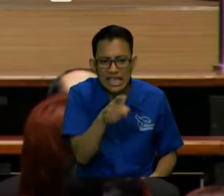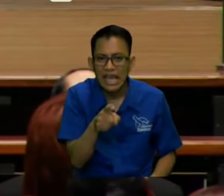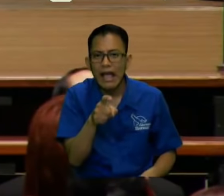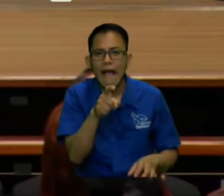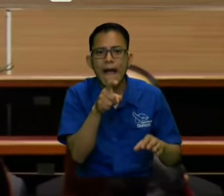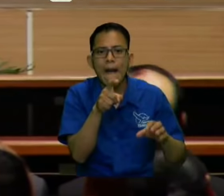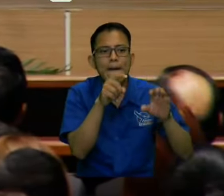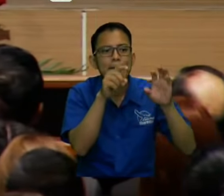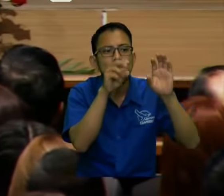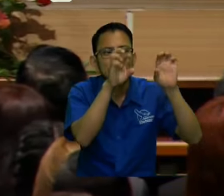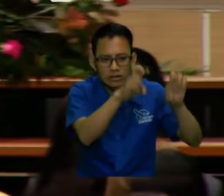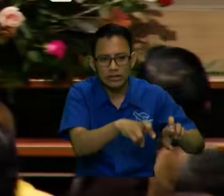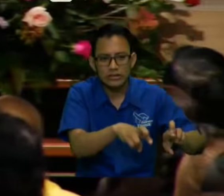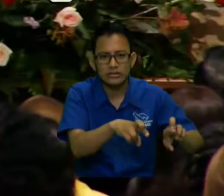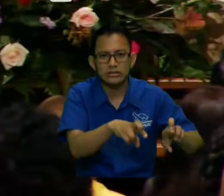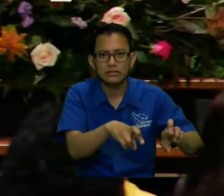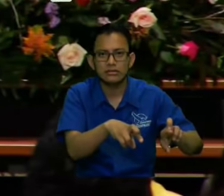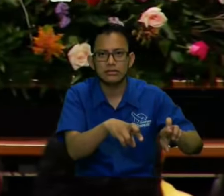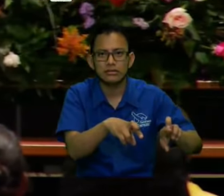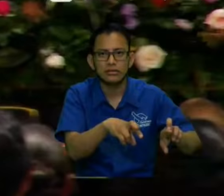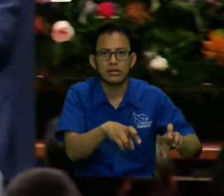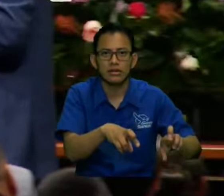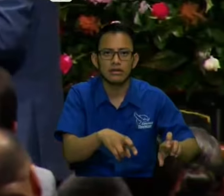que tienen úlcera péptica,